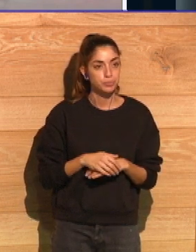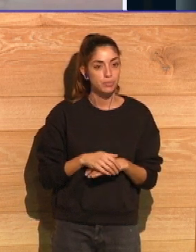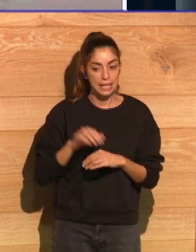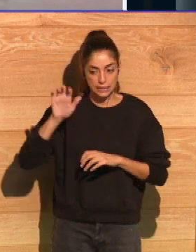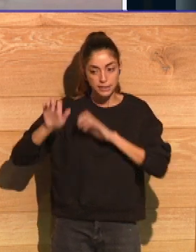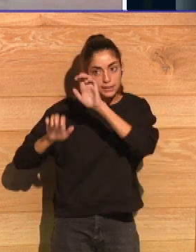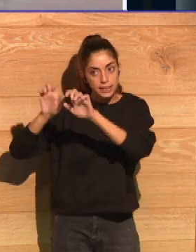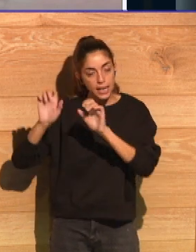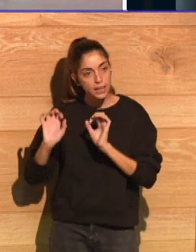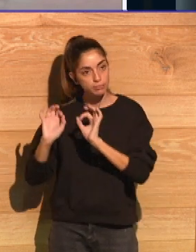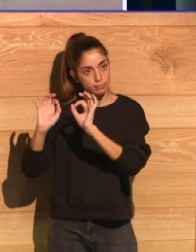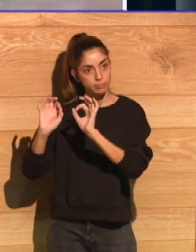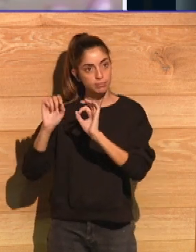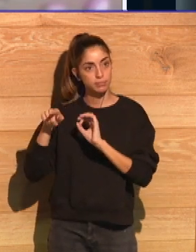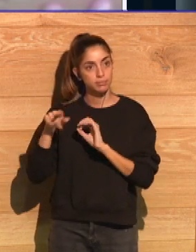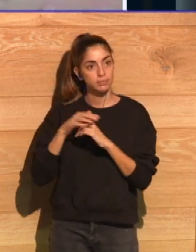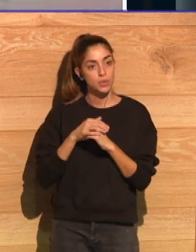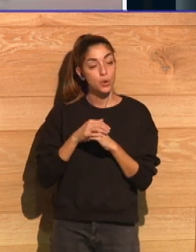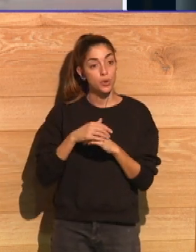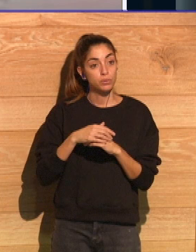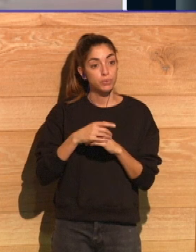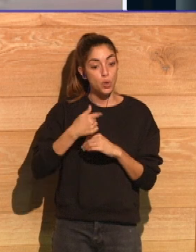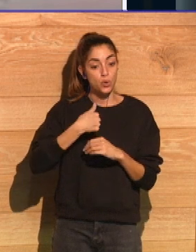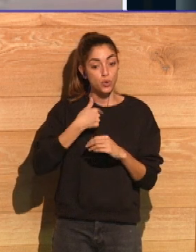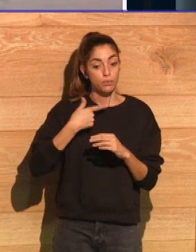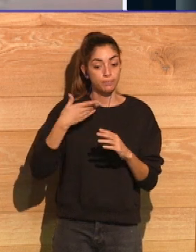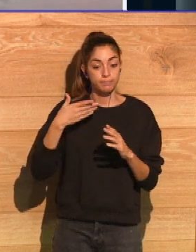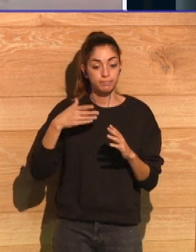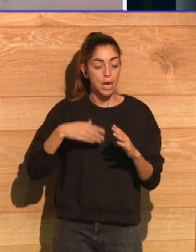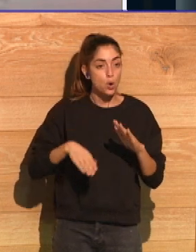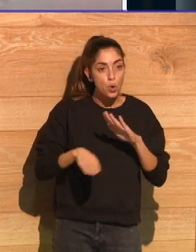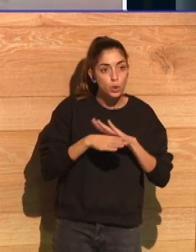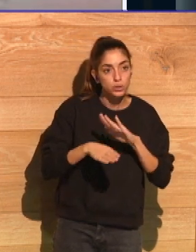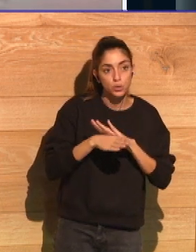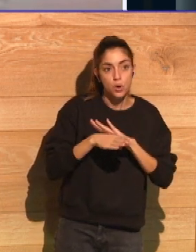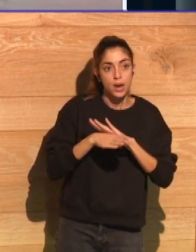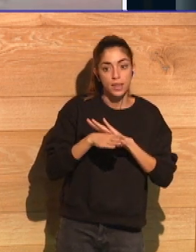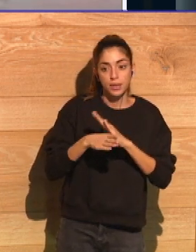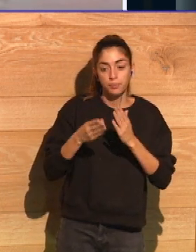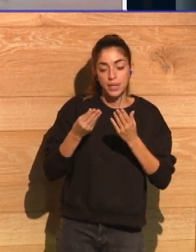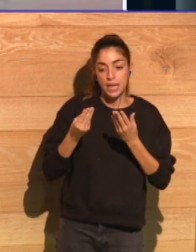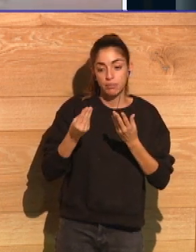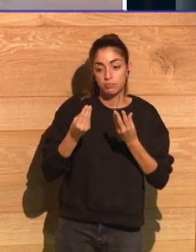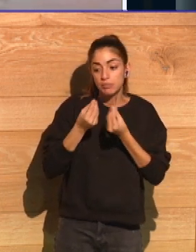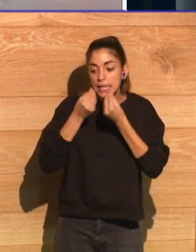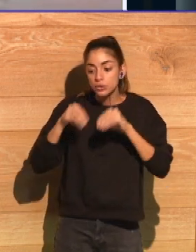Aquella escalada. Quería seguir las pisadas del camino de Kerouac, que es como si me fuera a enseñar algo,